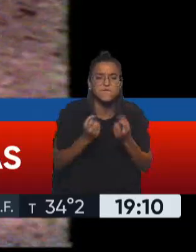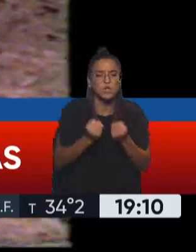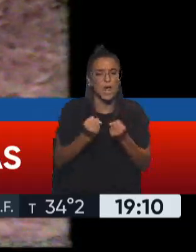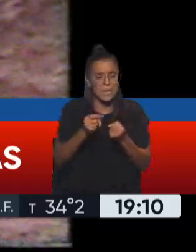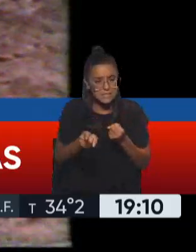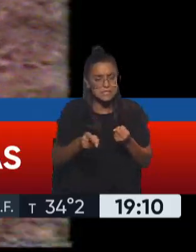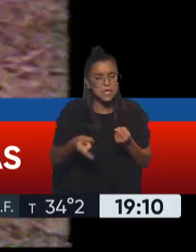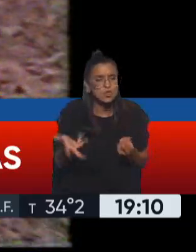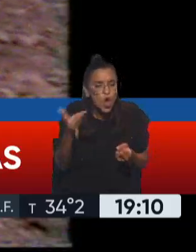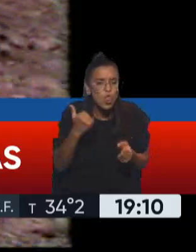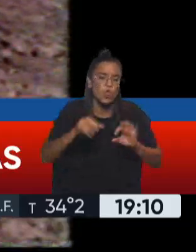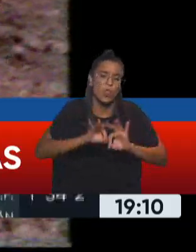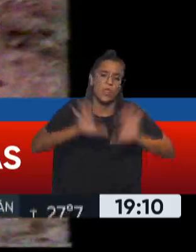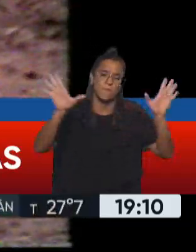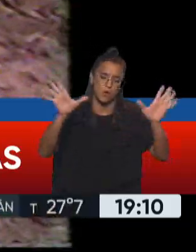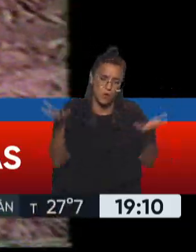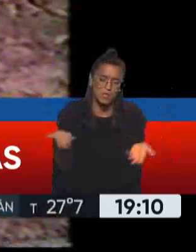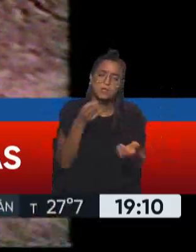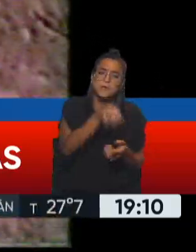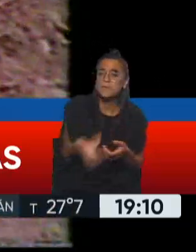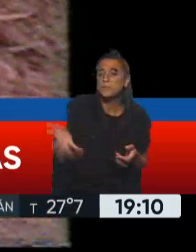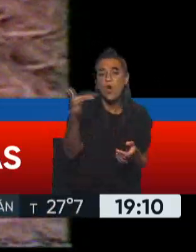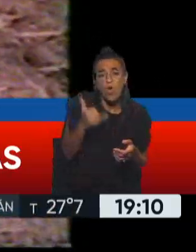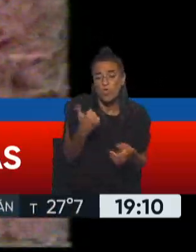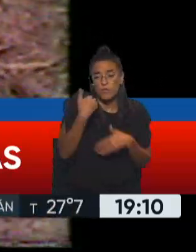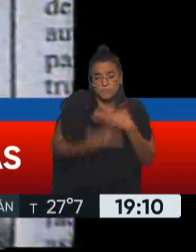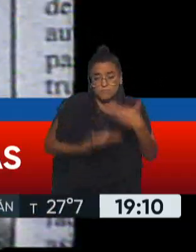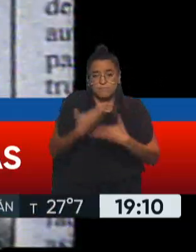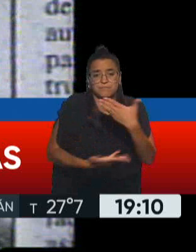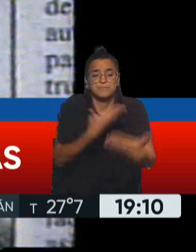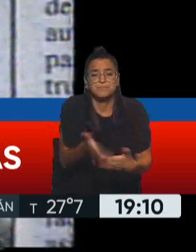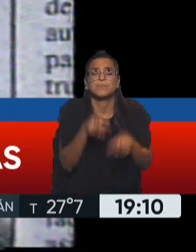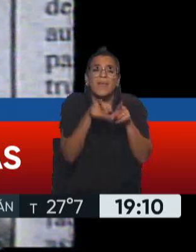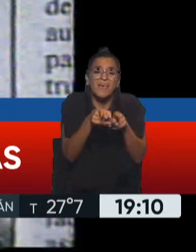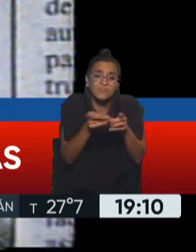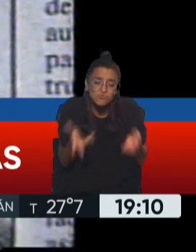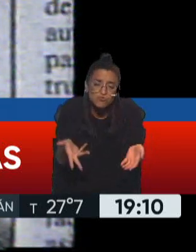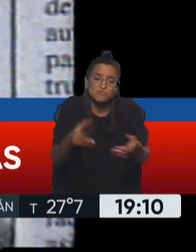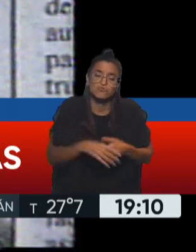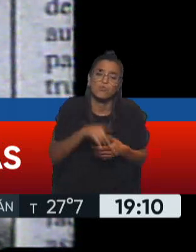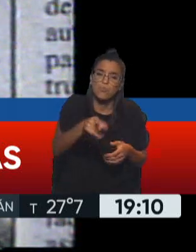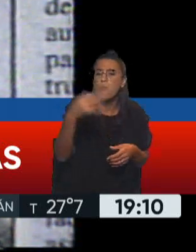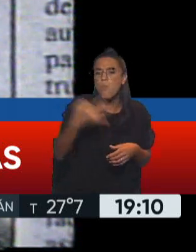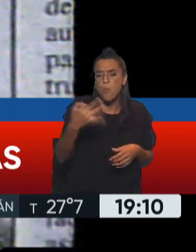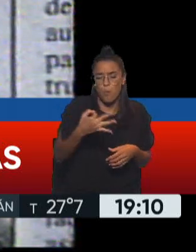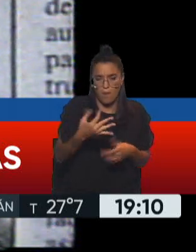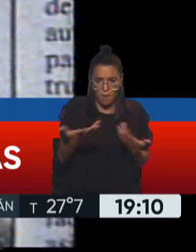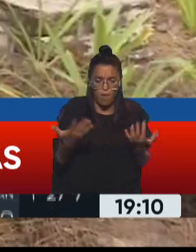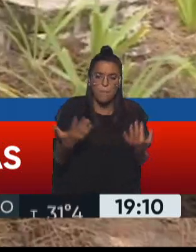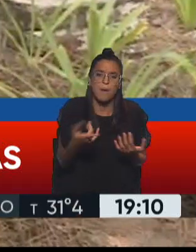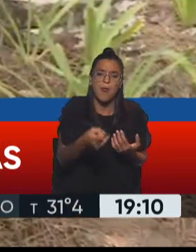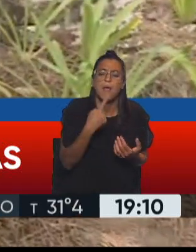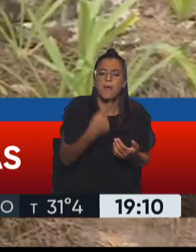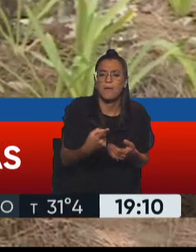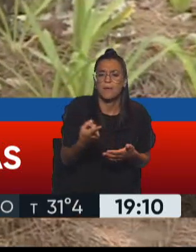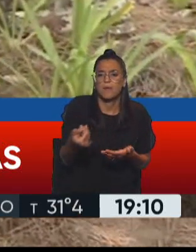fortalecer cada día más la democracia. O sea, es un día a día, ¿no? Es un día a día y esta es una muy buena oportunidad para que estemos hablando